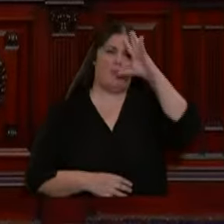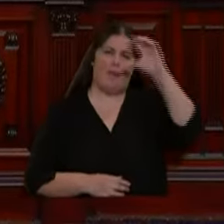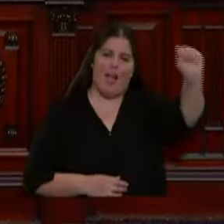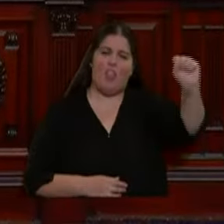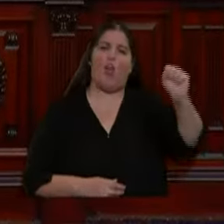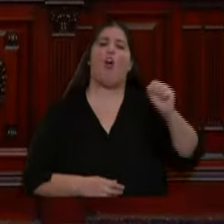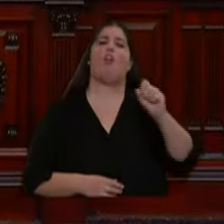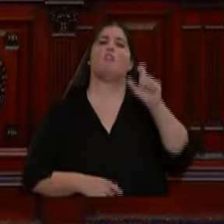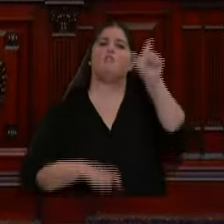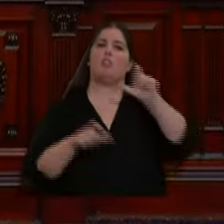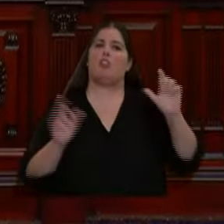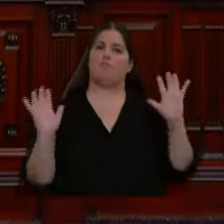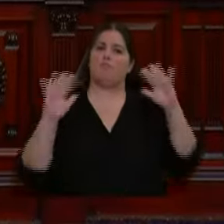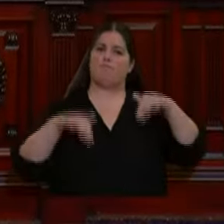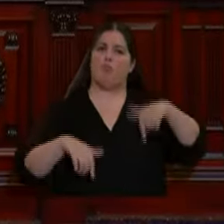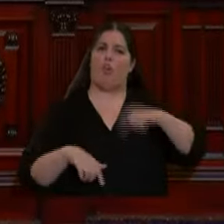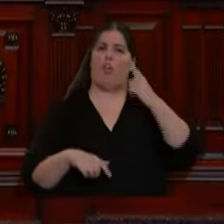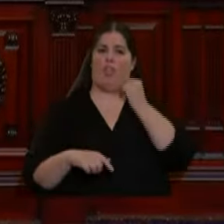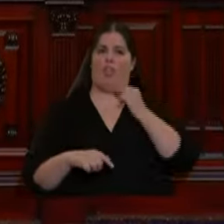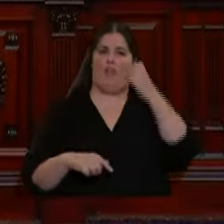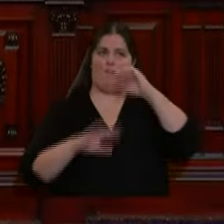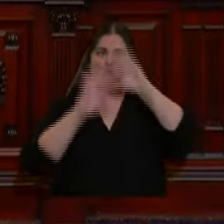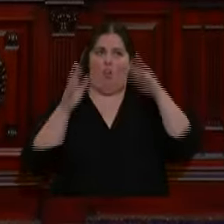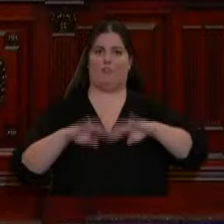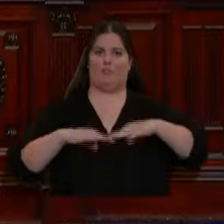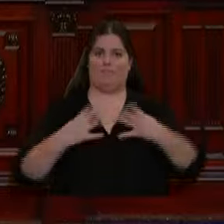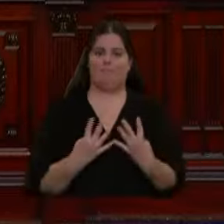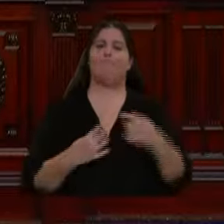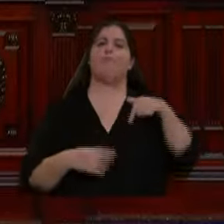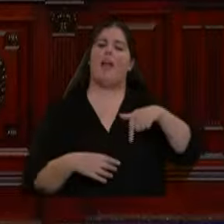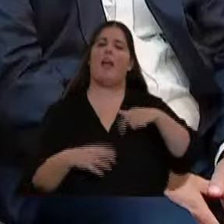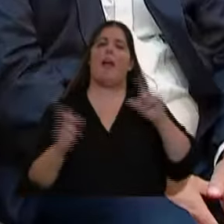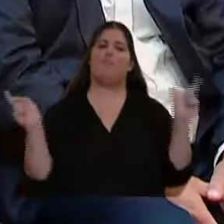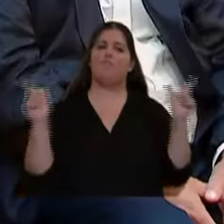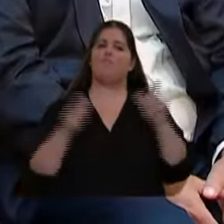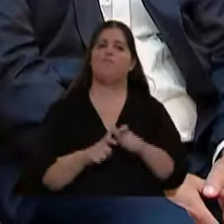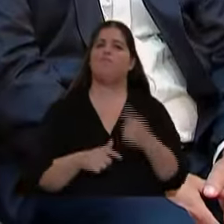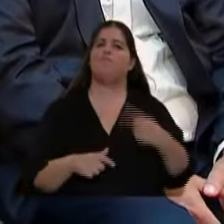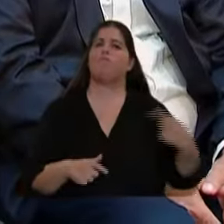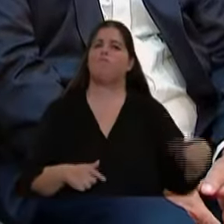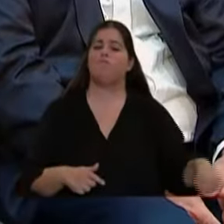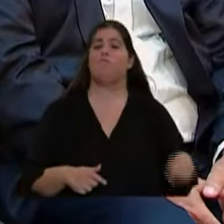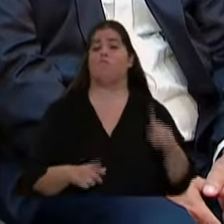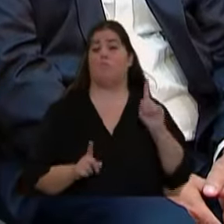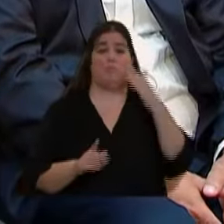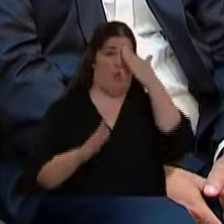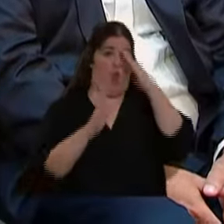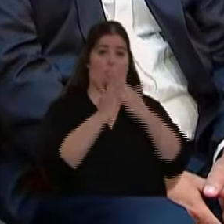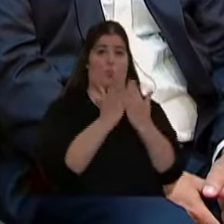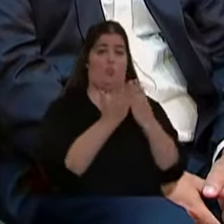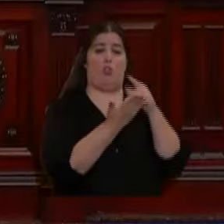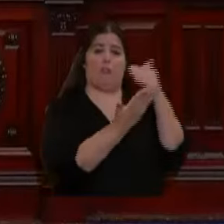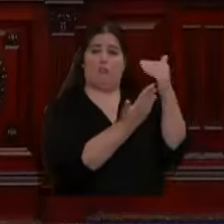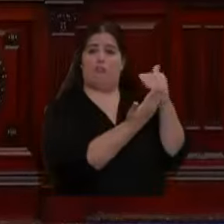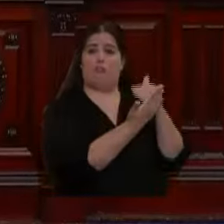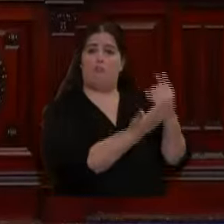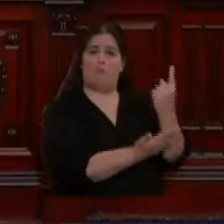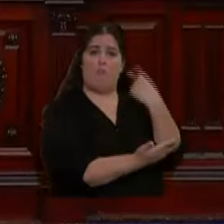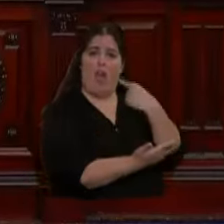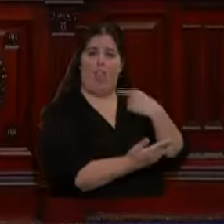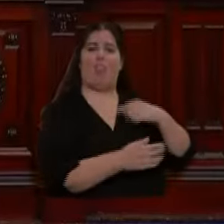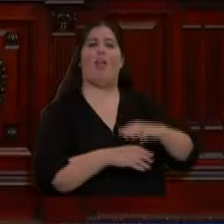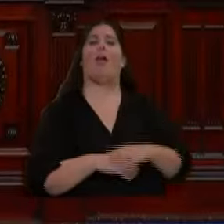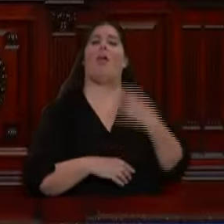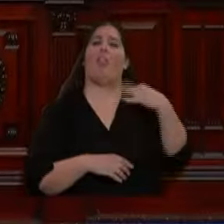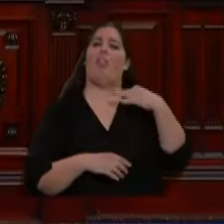y quienes nos acompañan hoy en este recinto, nos reunimos aquí, como marca la Constitución Nacional, para comunicar